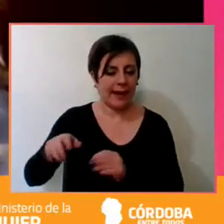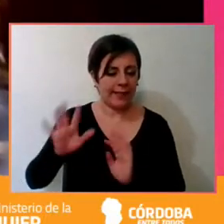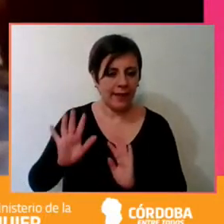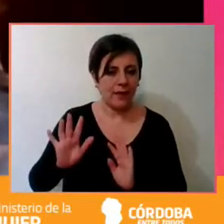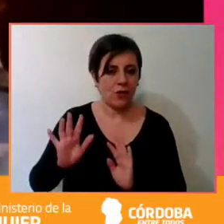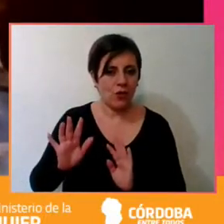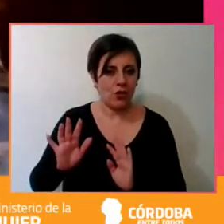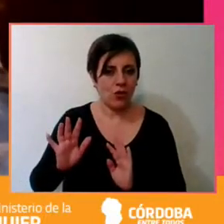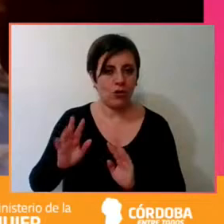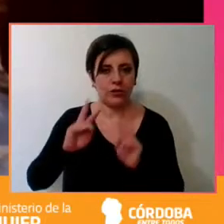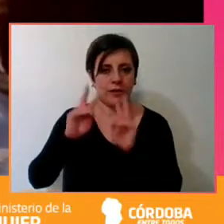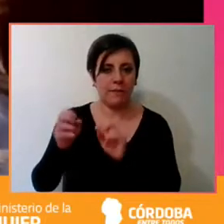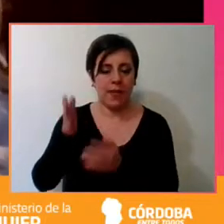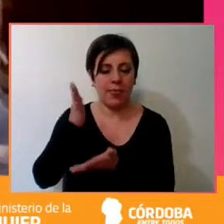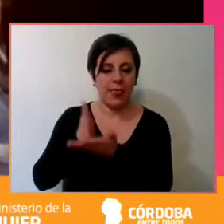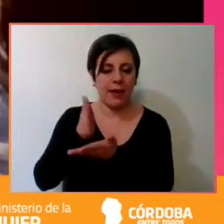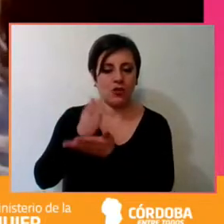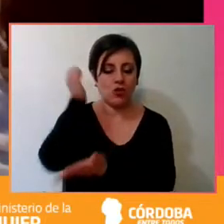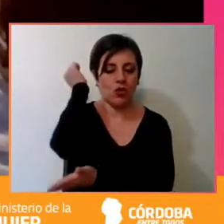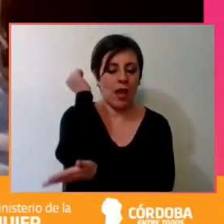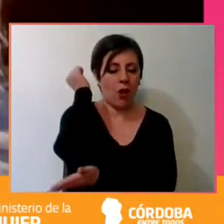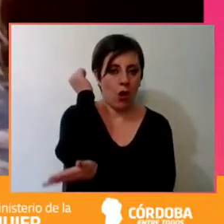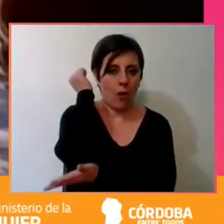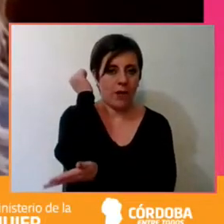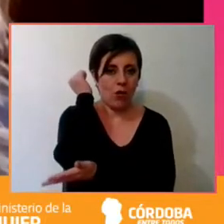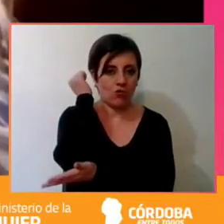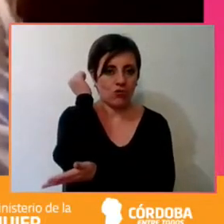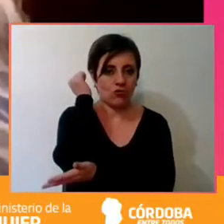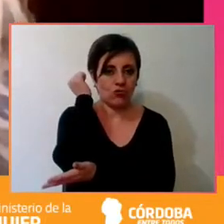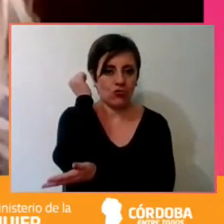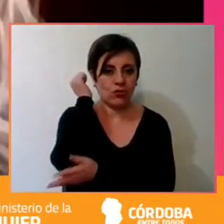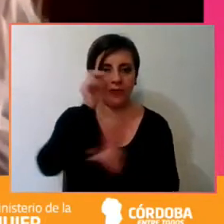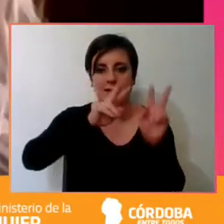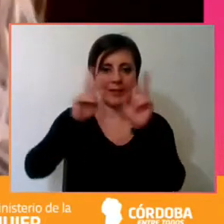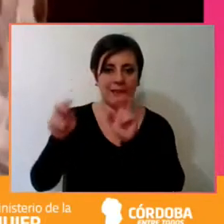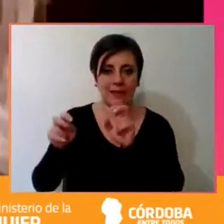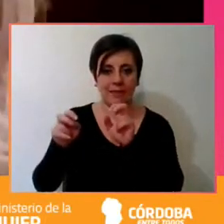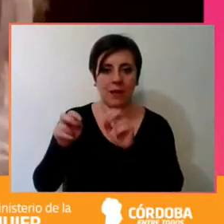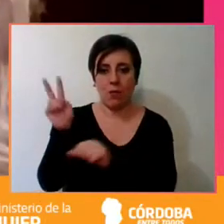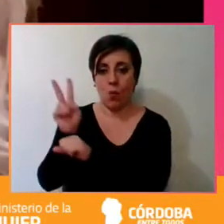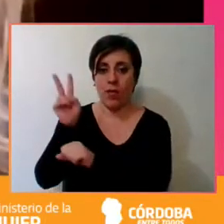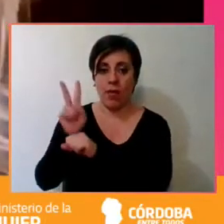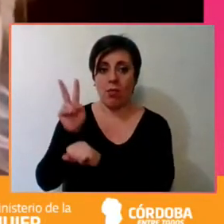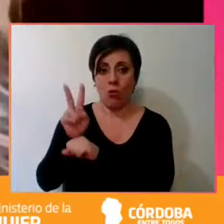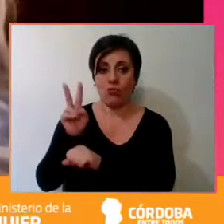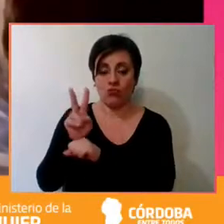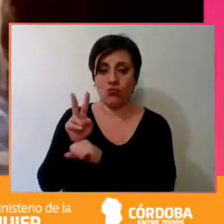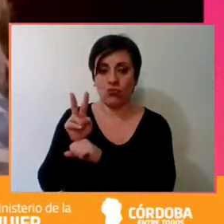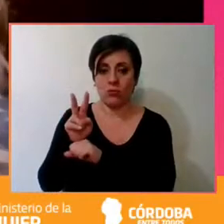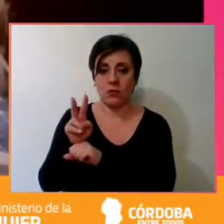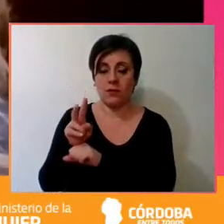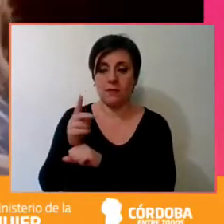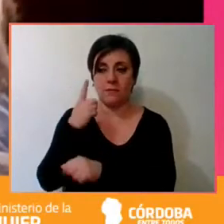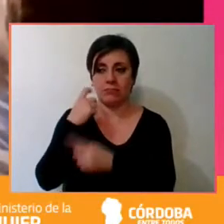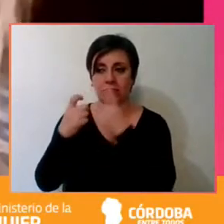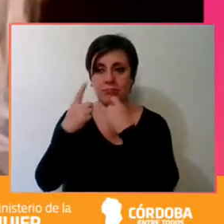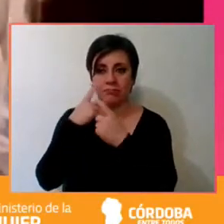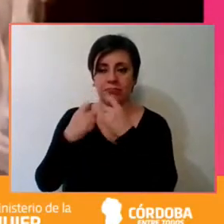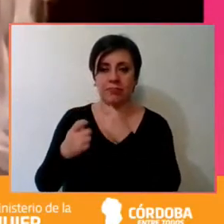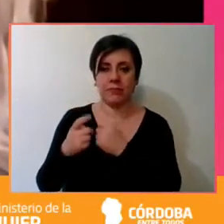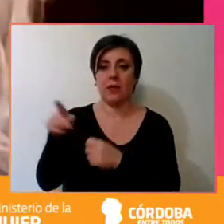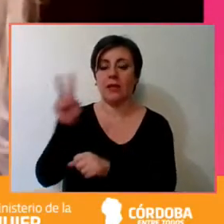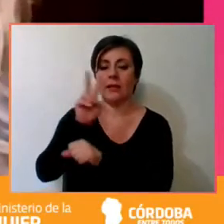en los temas de derechos económicos, que es el tema de los cuidados. Hemos identificado el tema de